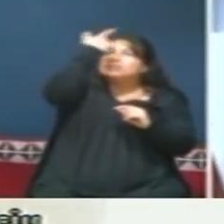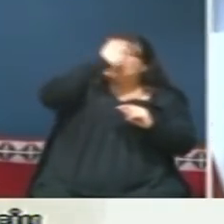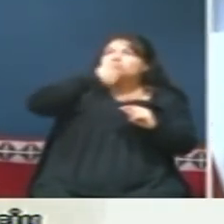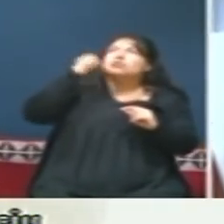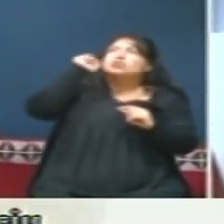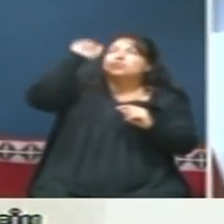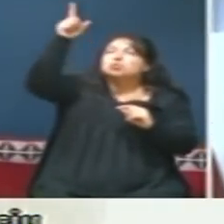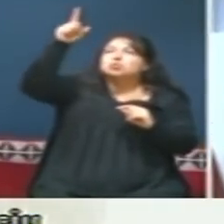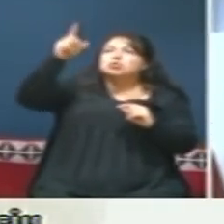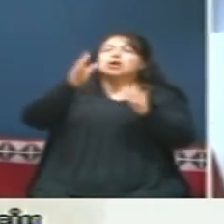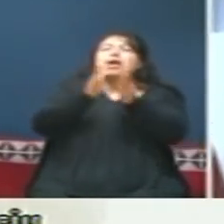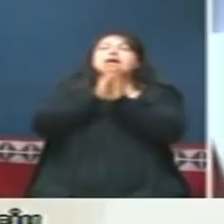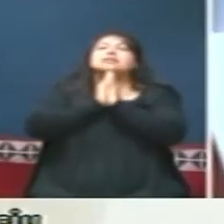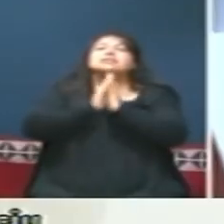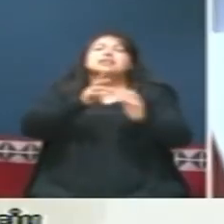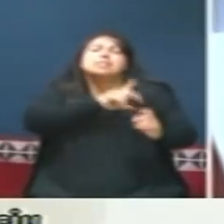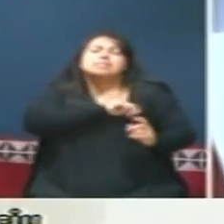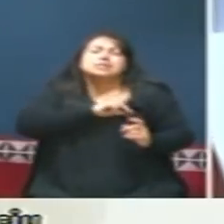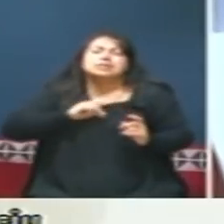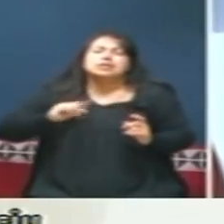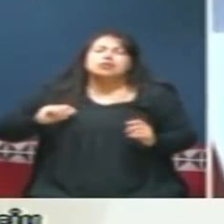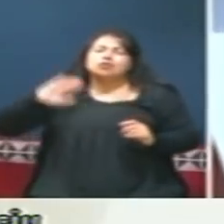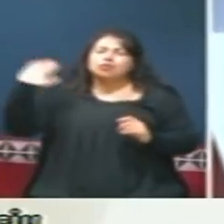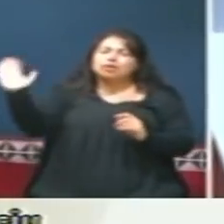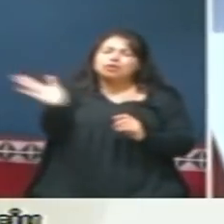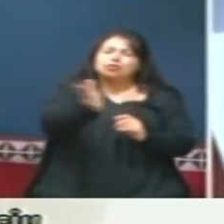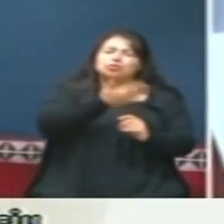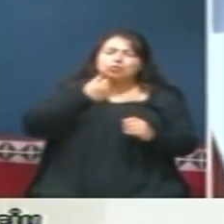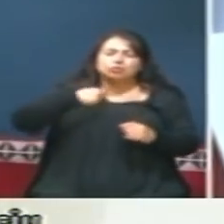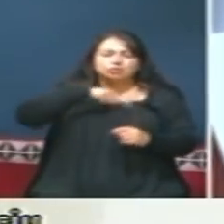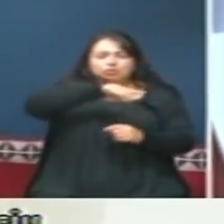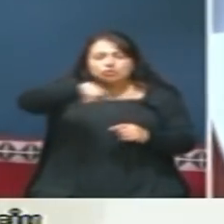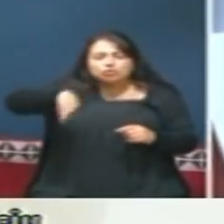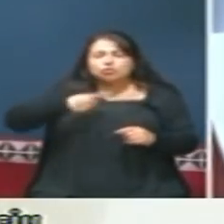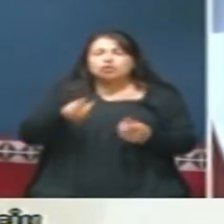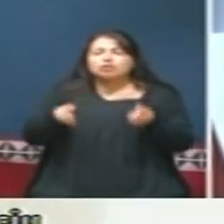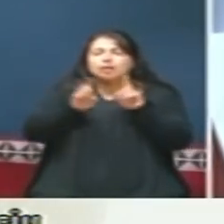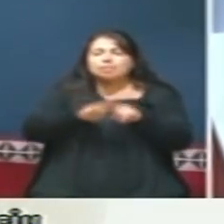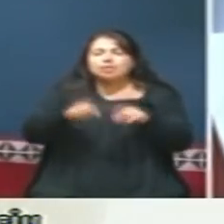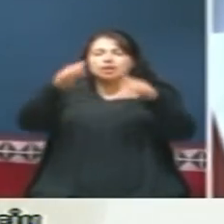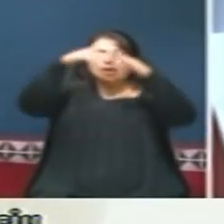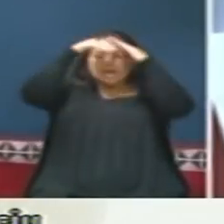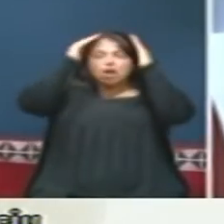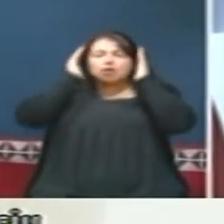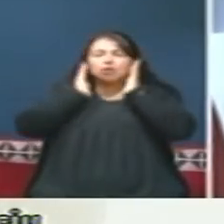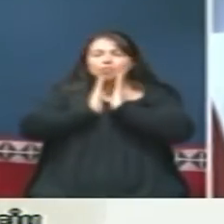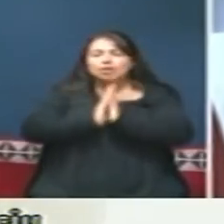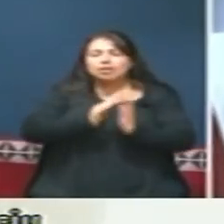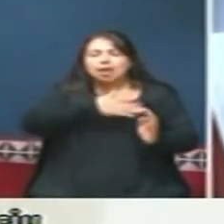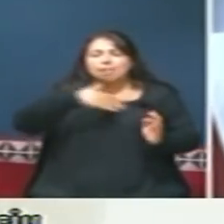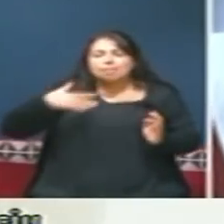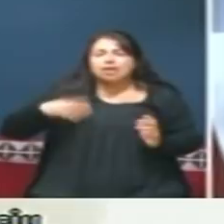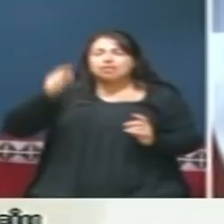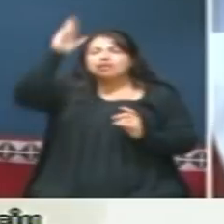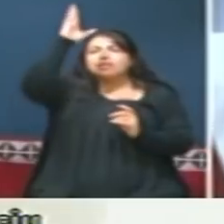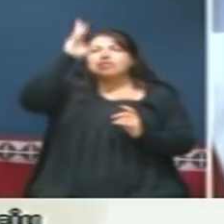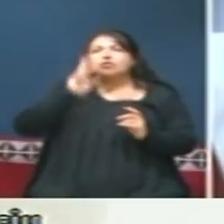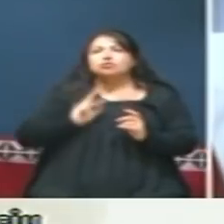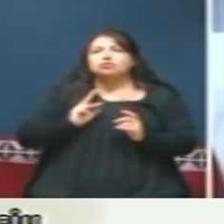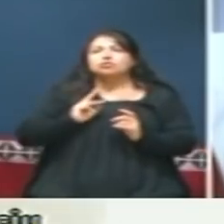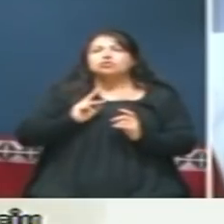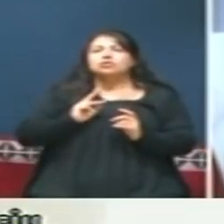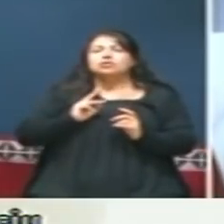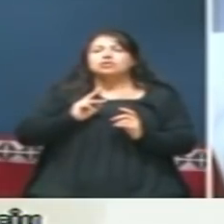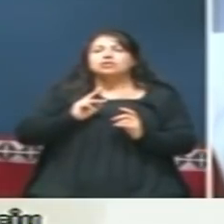Ten misericordia de todos nosotros y así con María, la Virgen Madre de Dios,